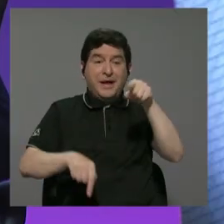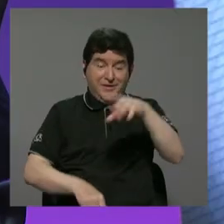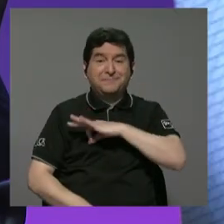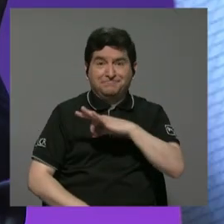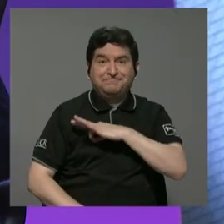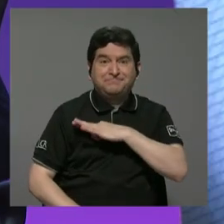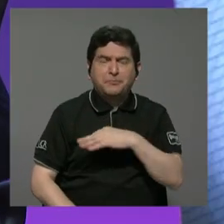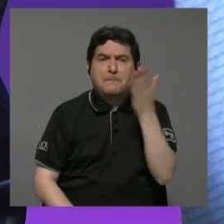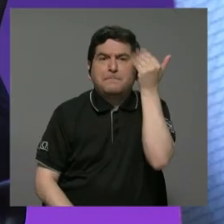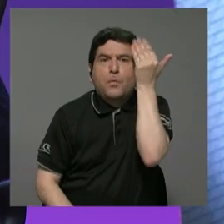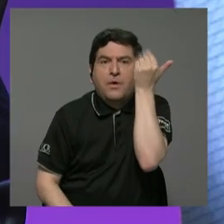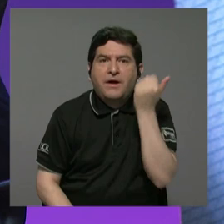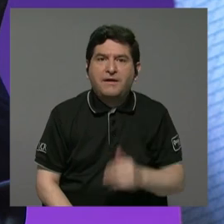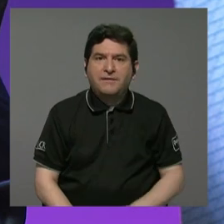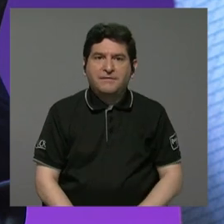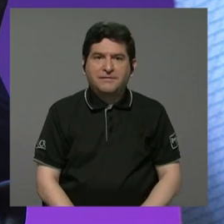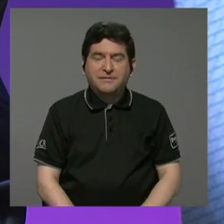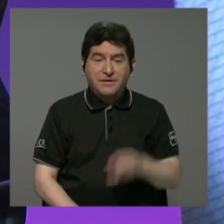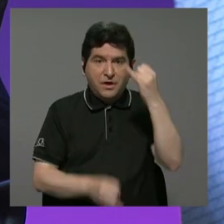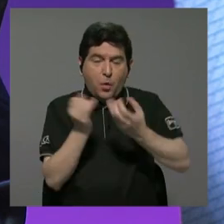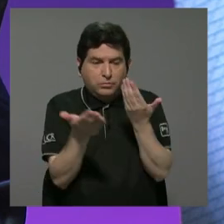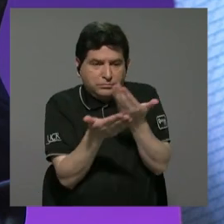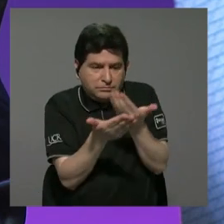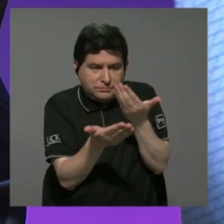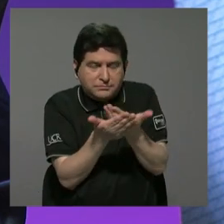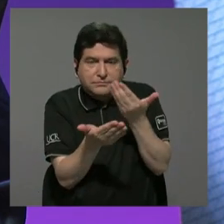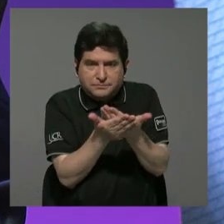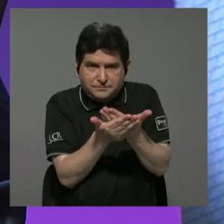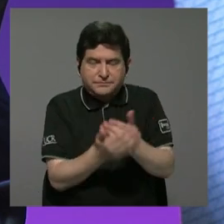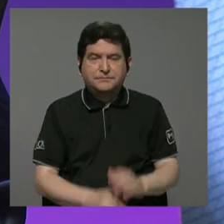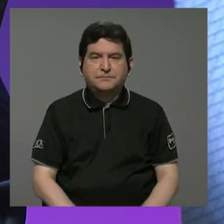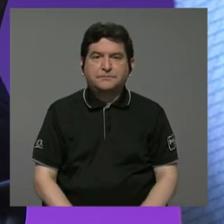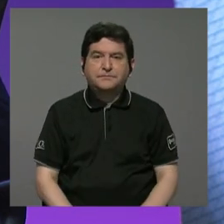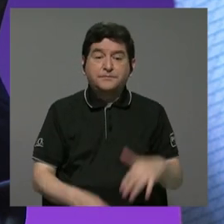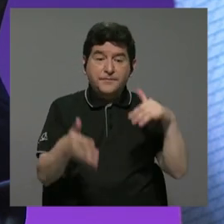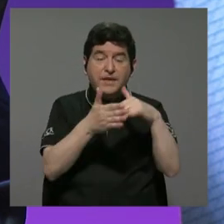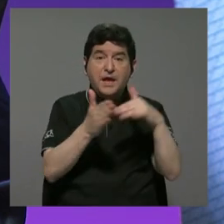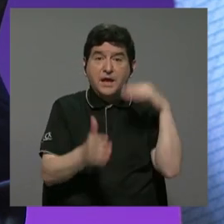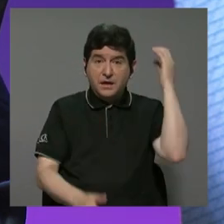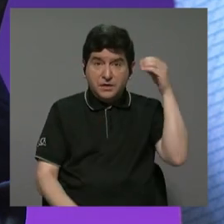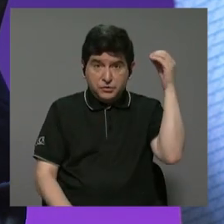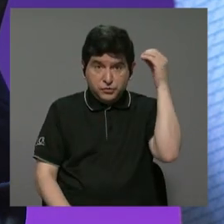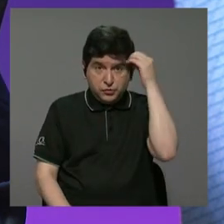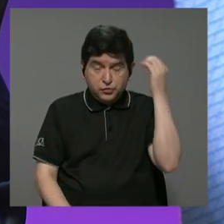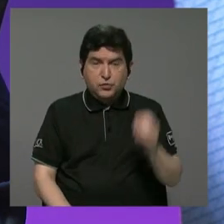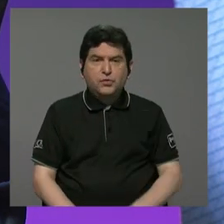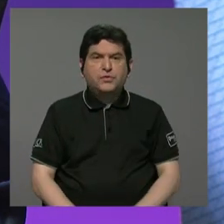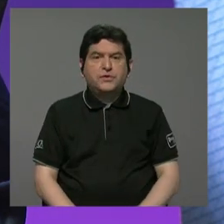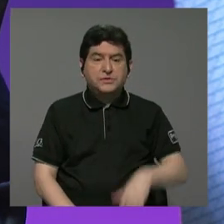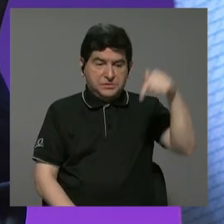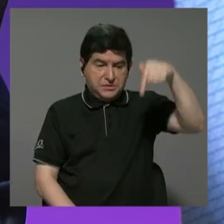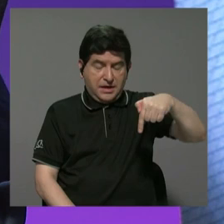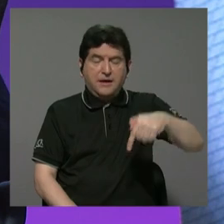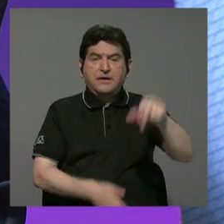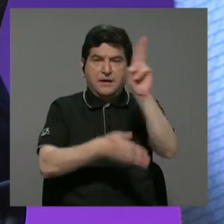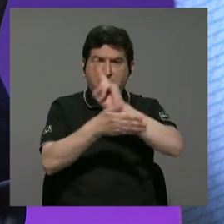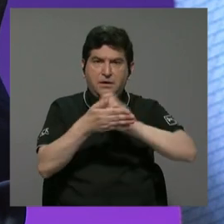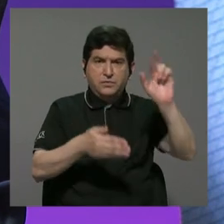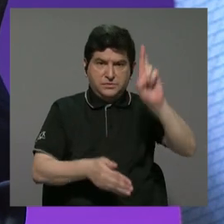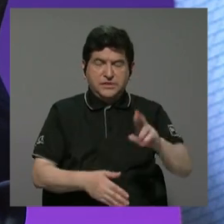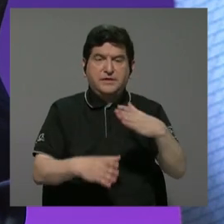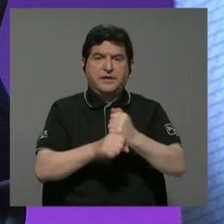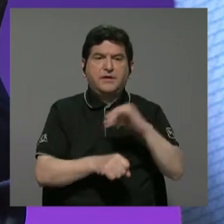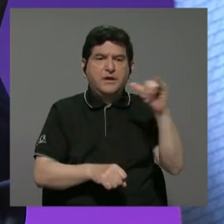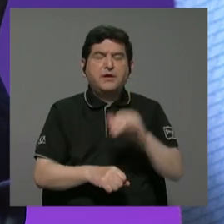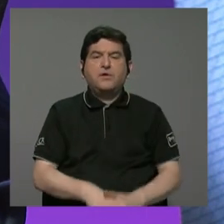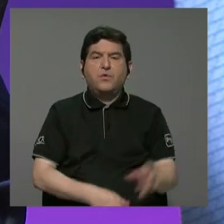Porque las últimas evidencias, al menos de los estudios de opinión, que se hacen tanto aquí en la Universidad de Costa Rica como